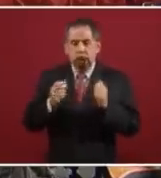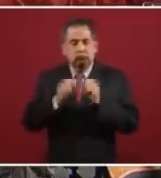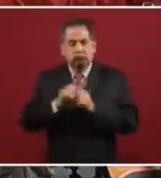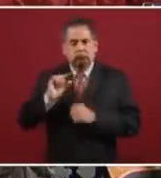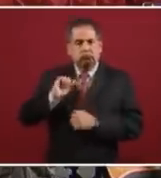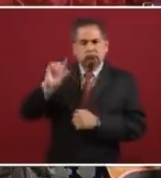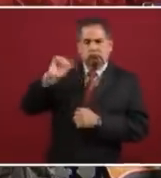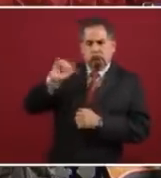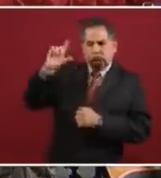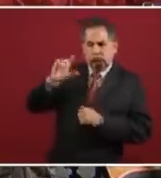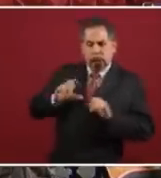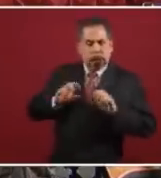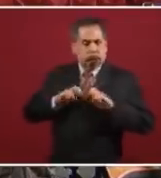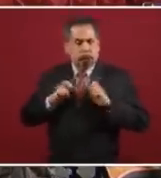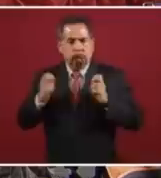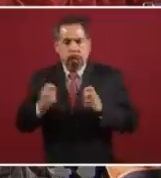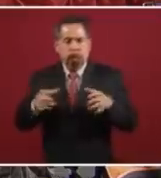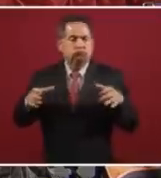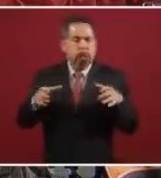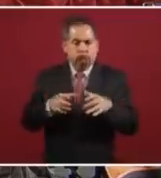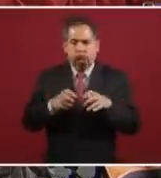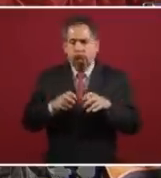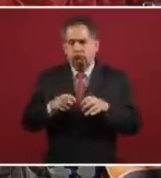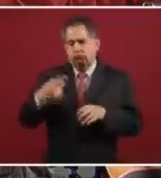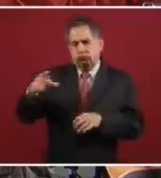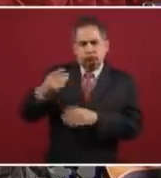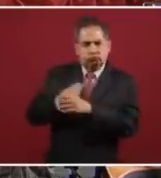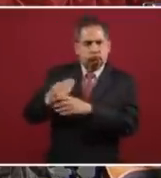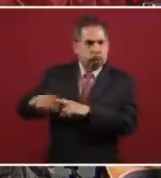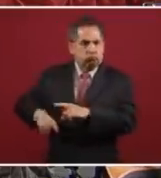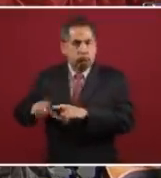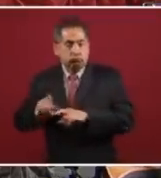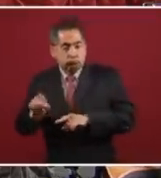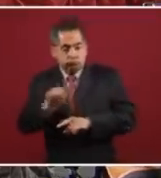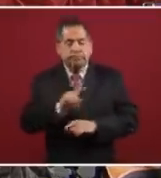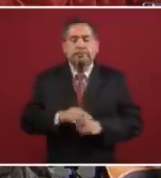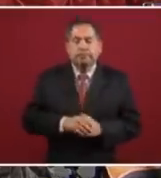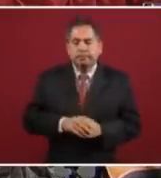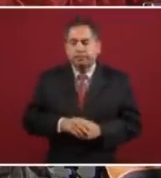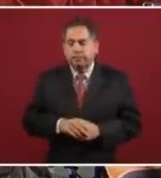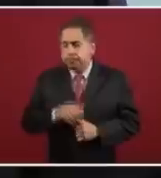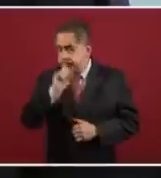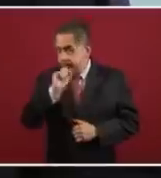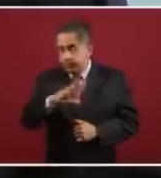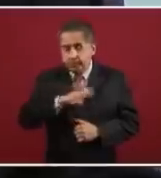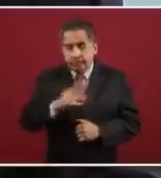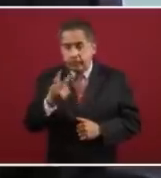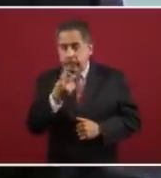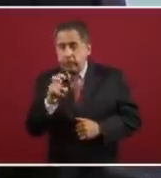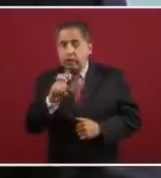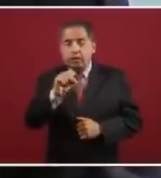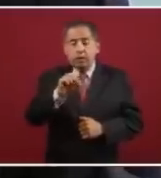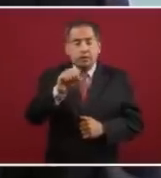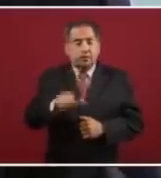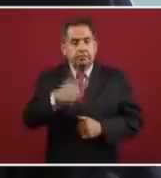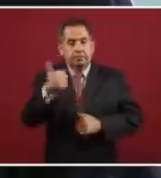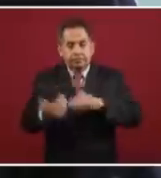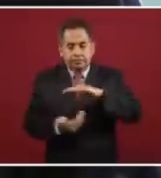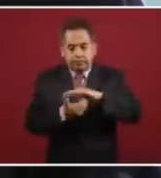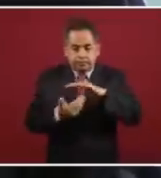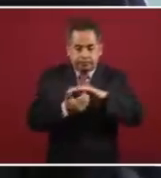altos funcionarios de sus gobiernos. Creamos igualmente 266